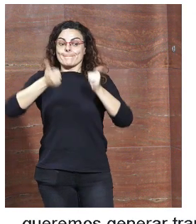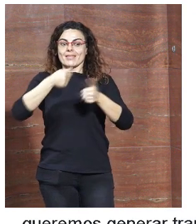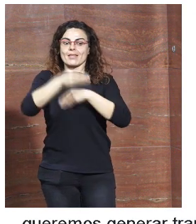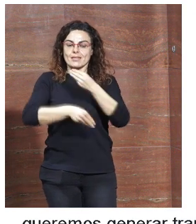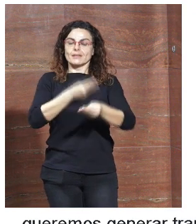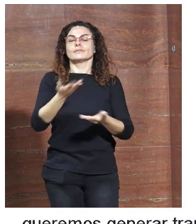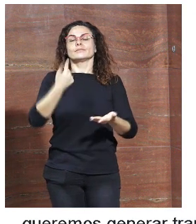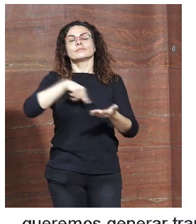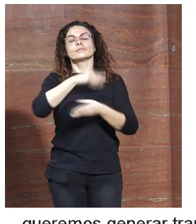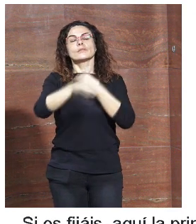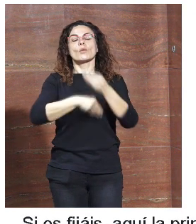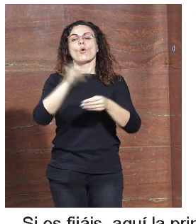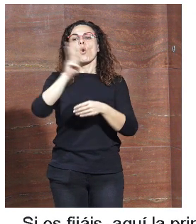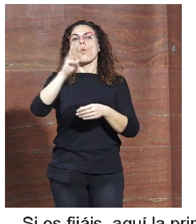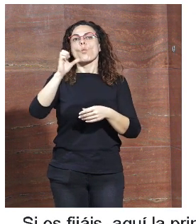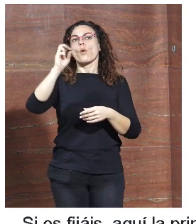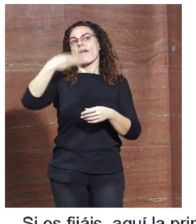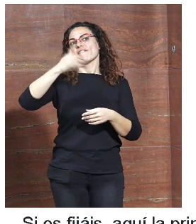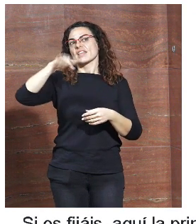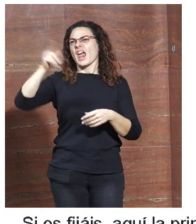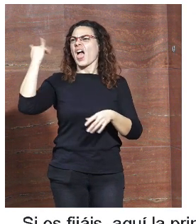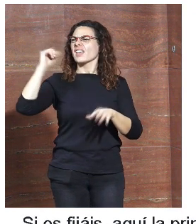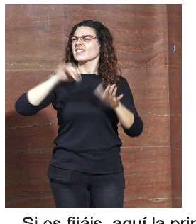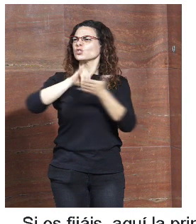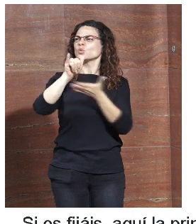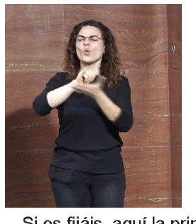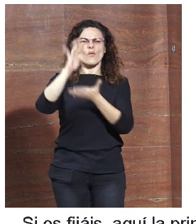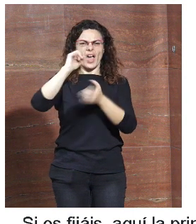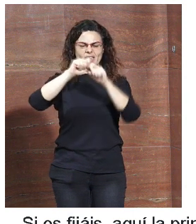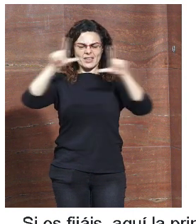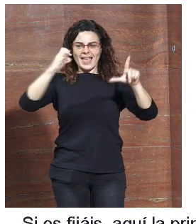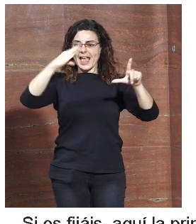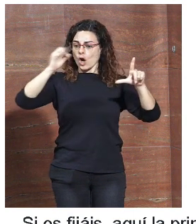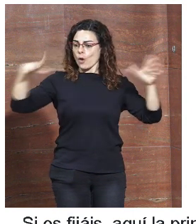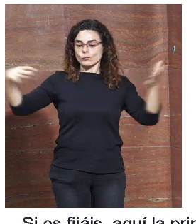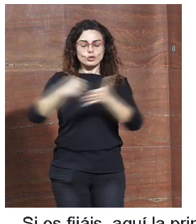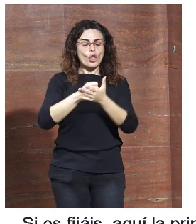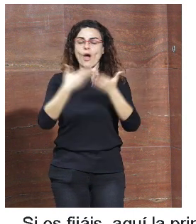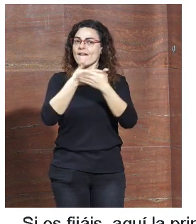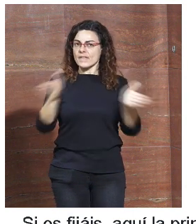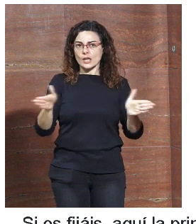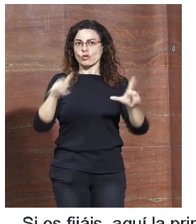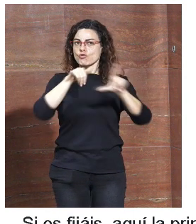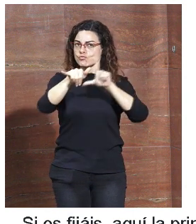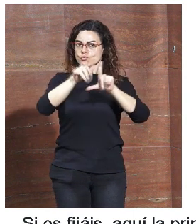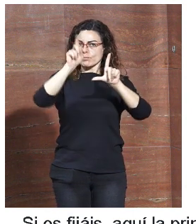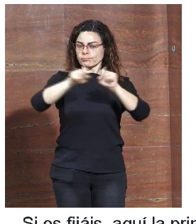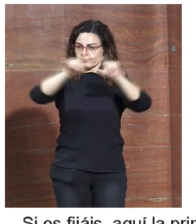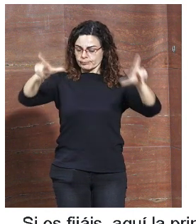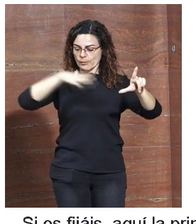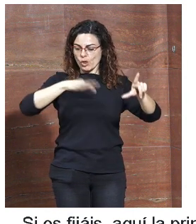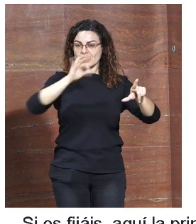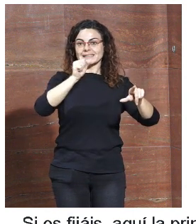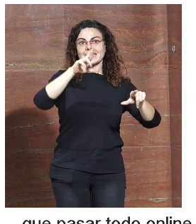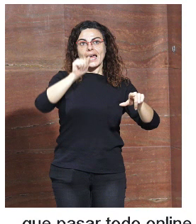entonces hicimos un webinar. Todo esto lo podéis recuperar, está en el canal de YouTube de ECOM, todo lo que hacemos es en abierto, ¿no?, con Sara Ortiz,